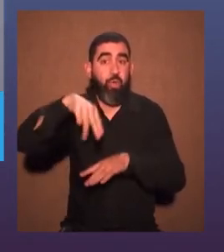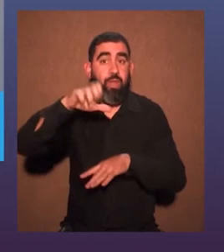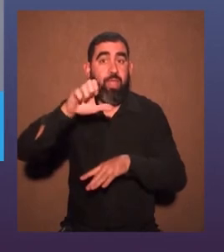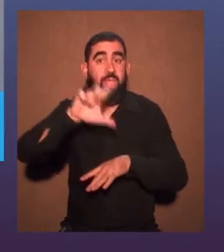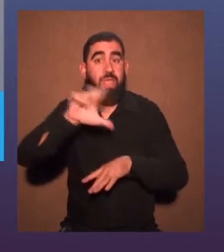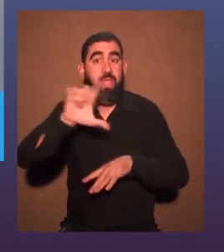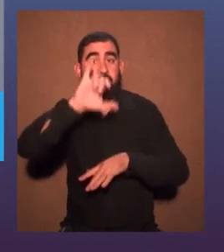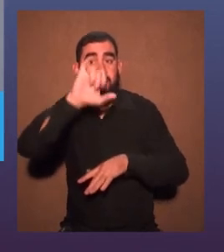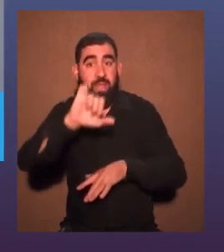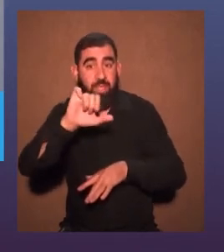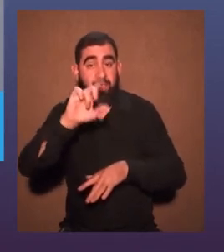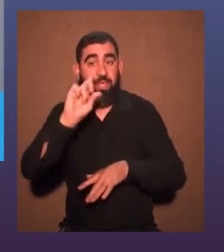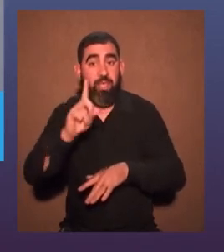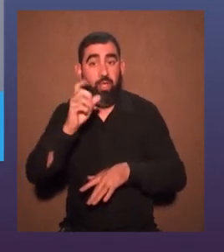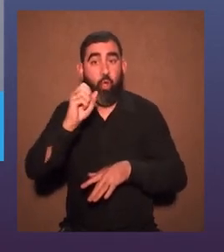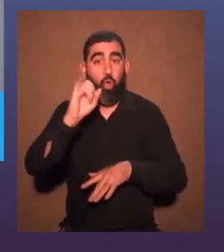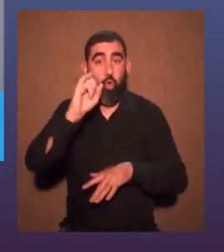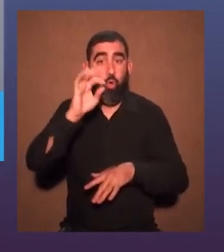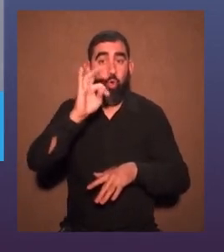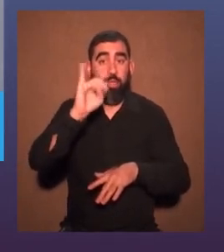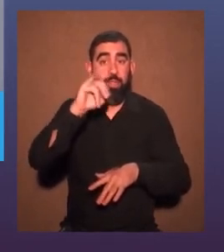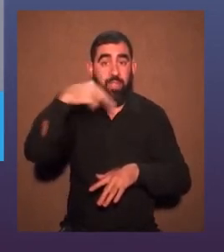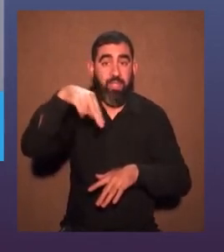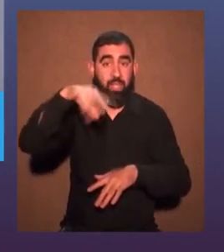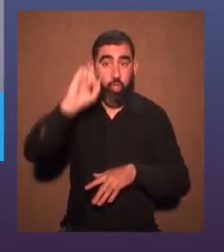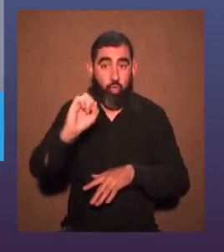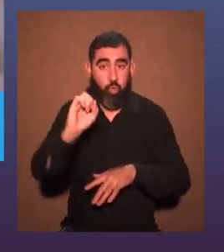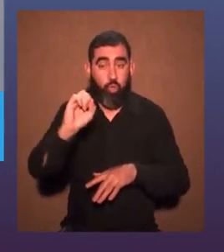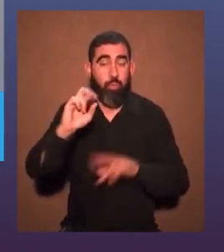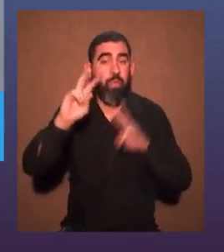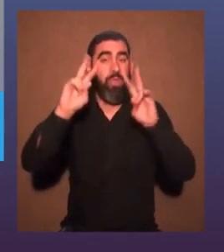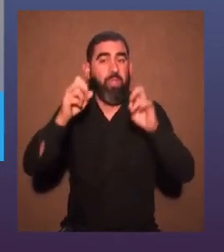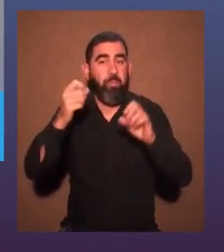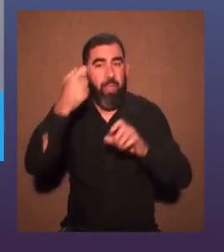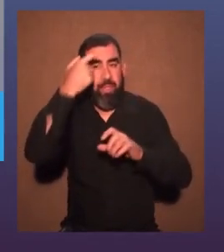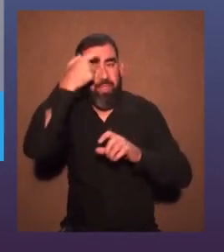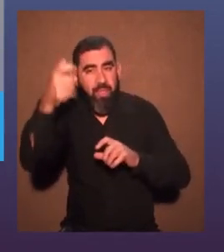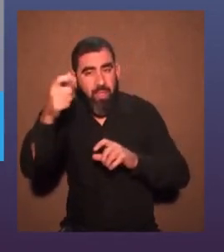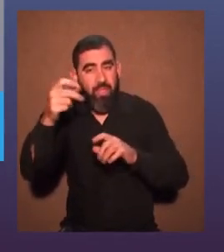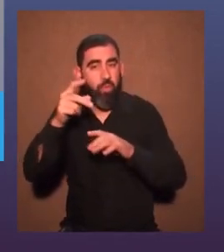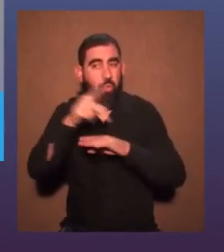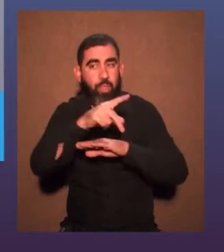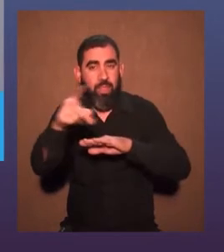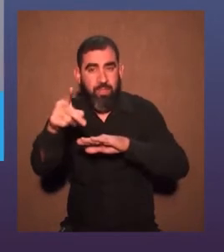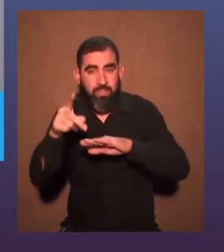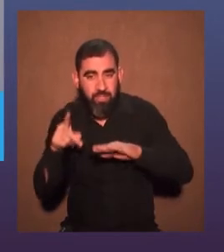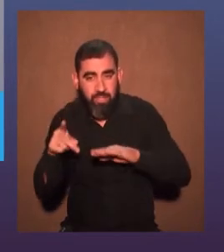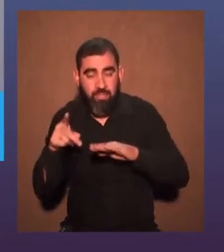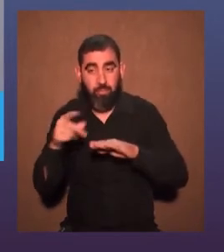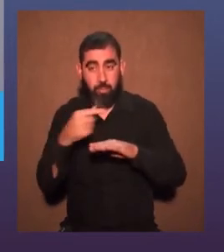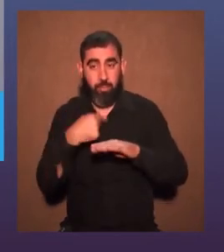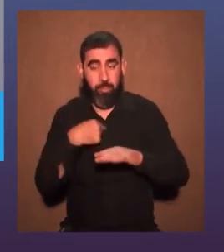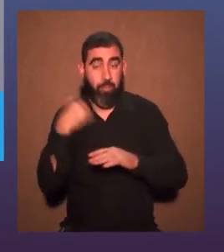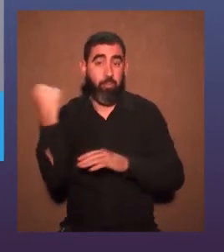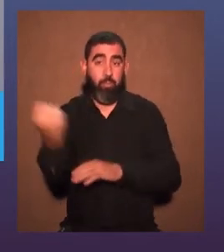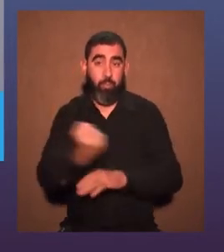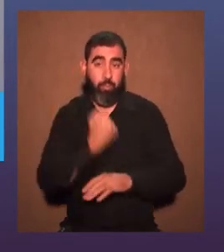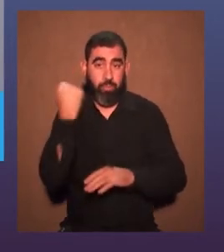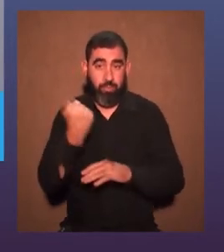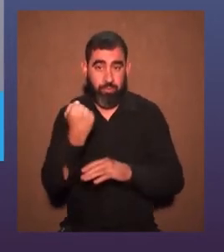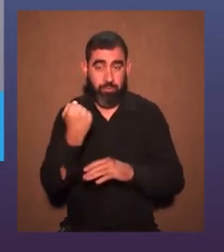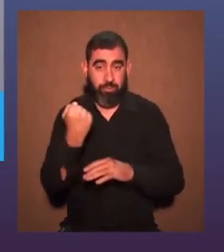donde para nosotros, en los rubros técnicos o de diseño, como quieran llamarlos, para mí es